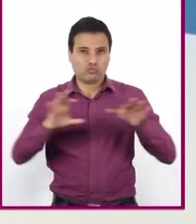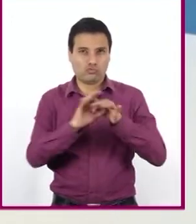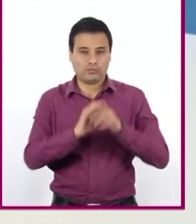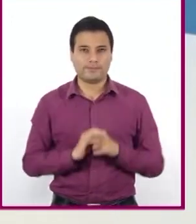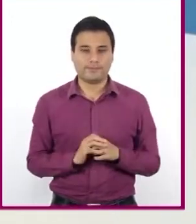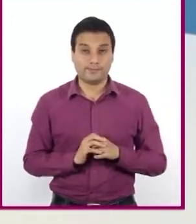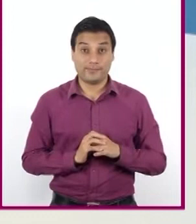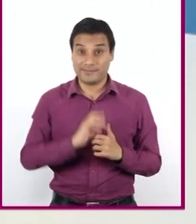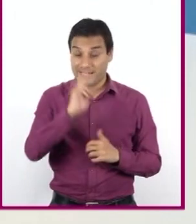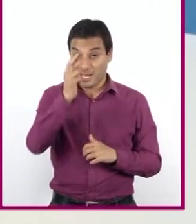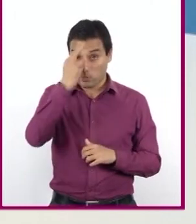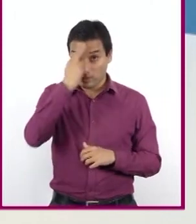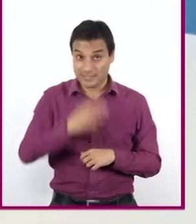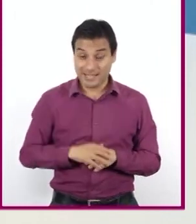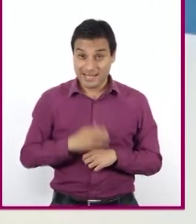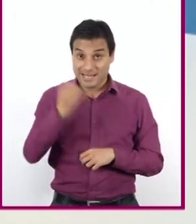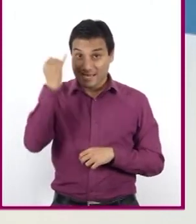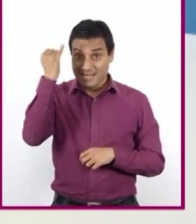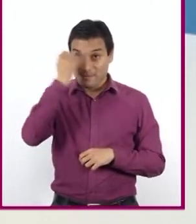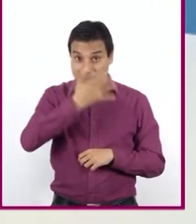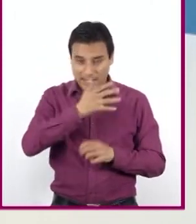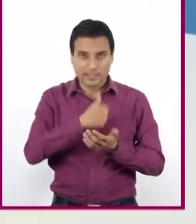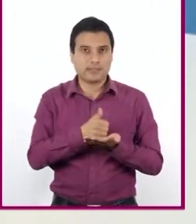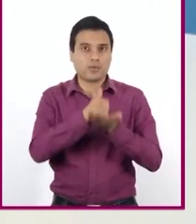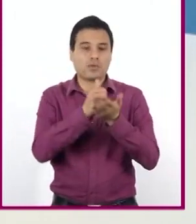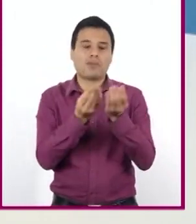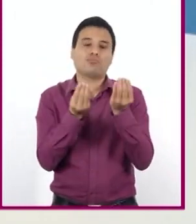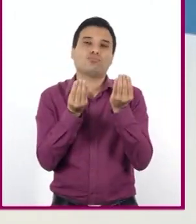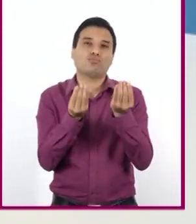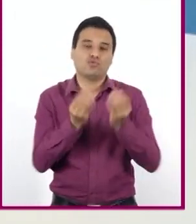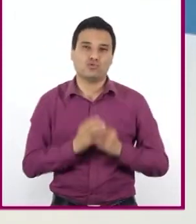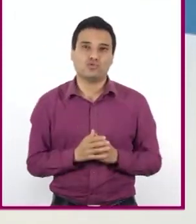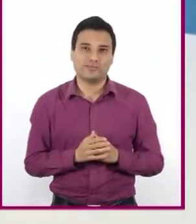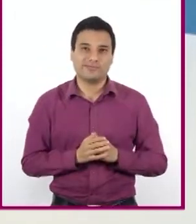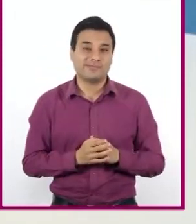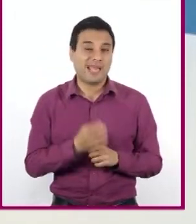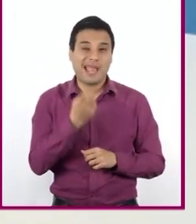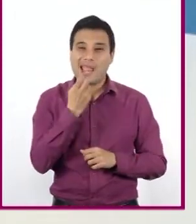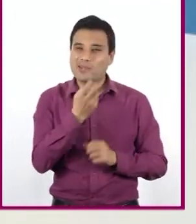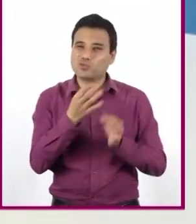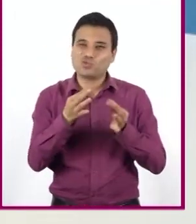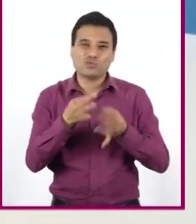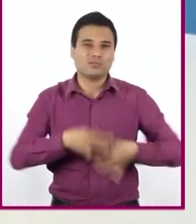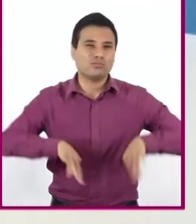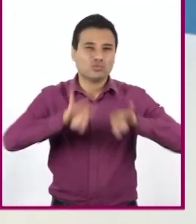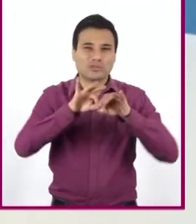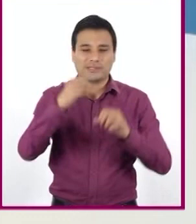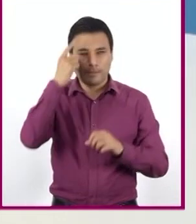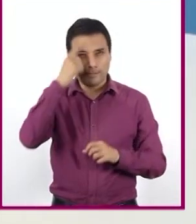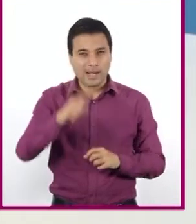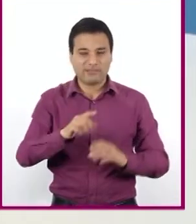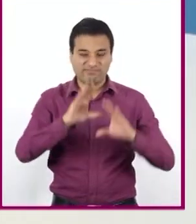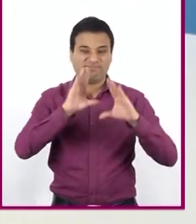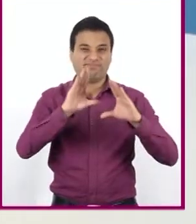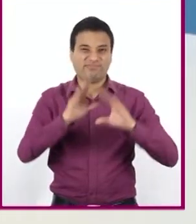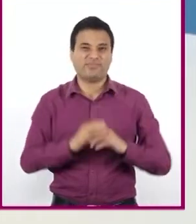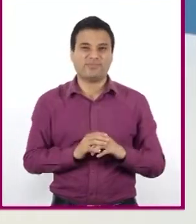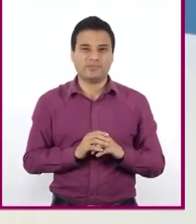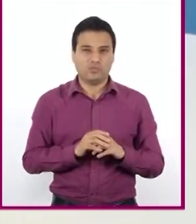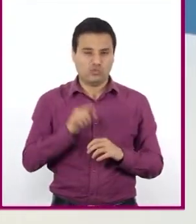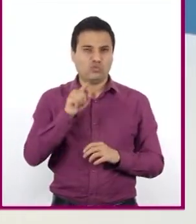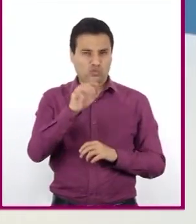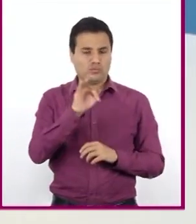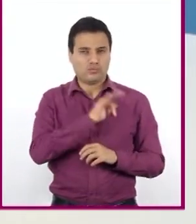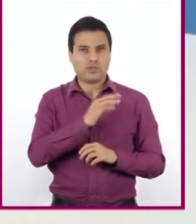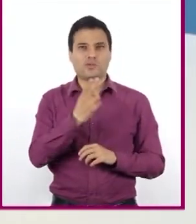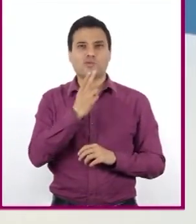Recuerden que las imágenes nos aportan mucho y son un recurso didáctico que nos apoyará en la presentación de los resultados de